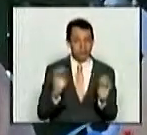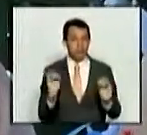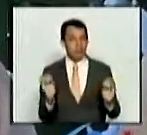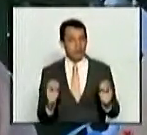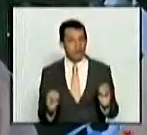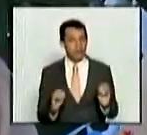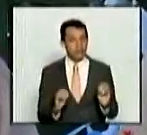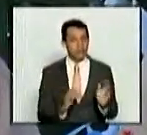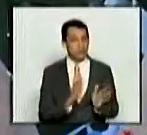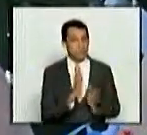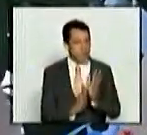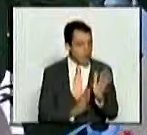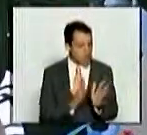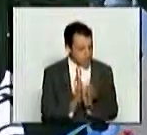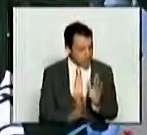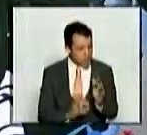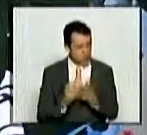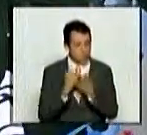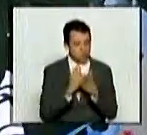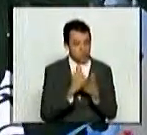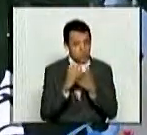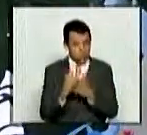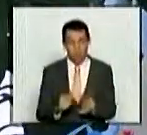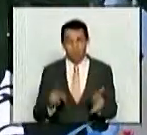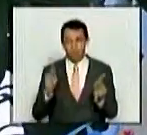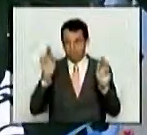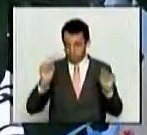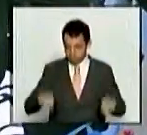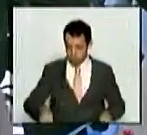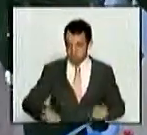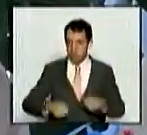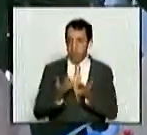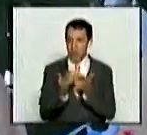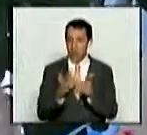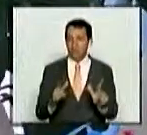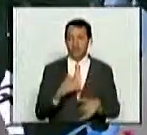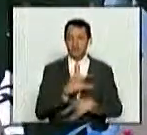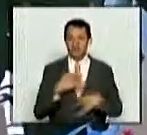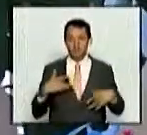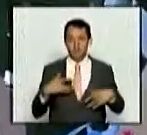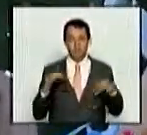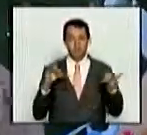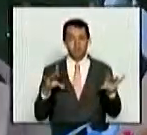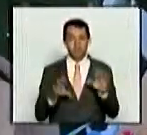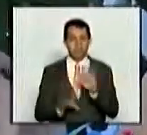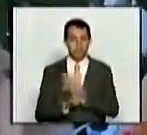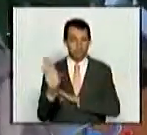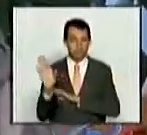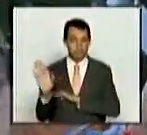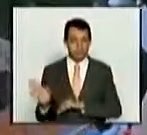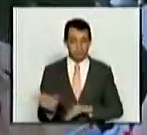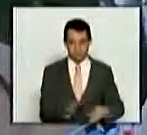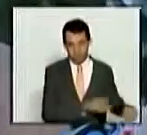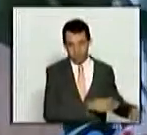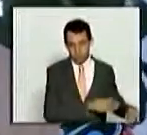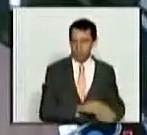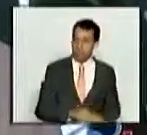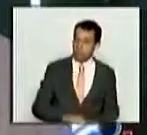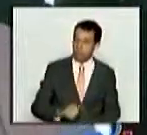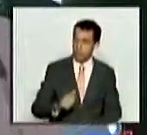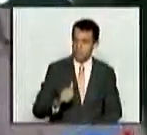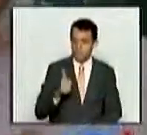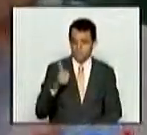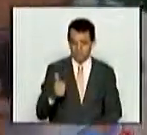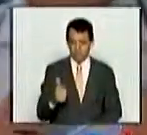algunos puntos de digitopresión, podemos ayudar en el proceso de liberación del dolor. Bueno, yo